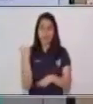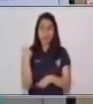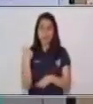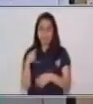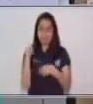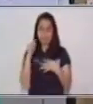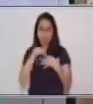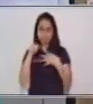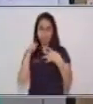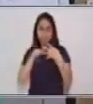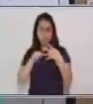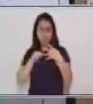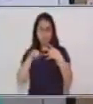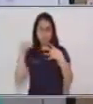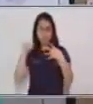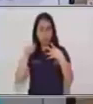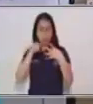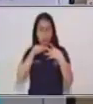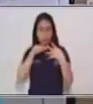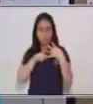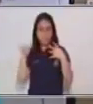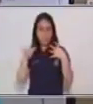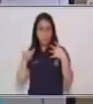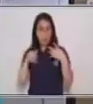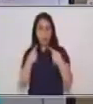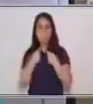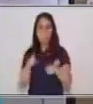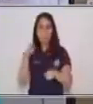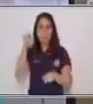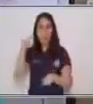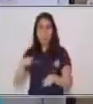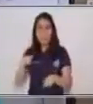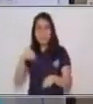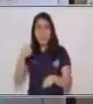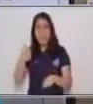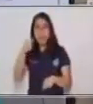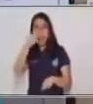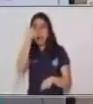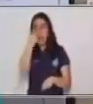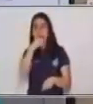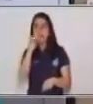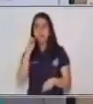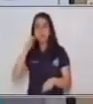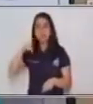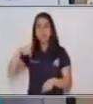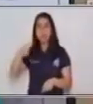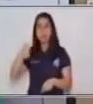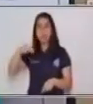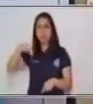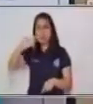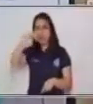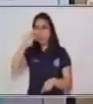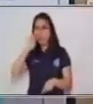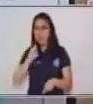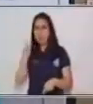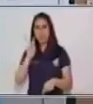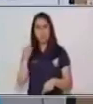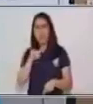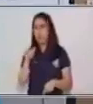tiene algunas vocales que podríamos decir que tienen rima.